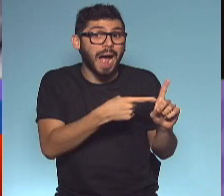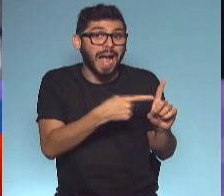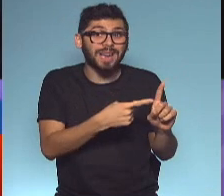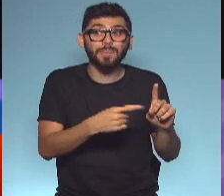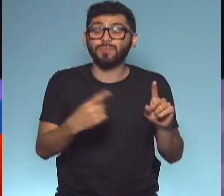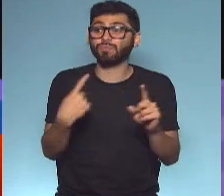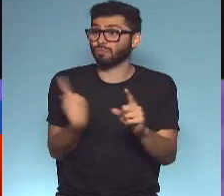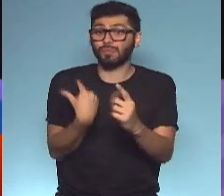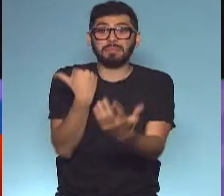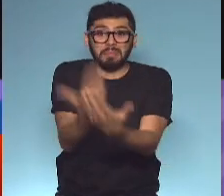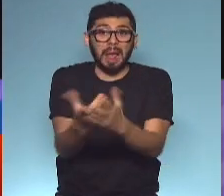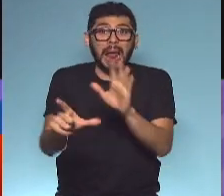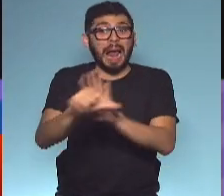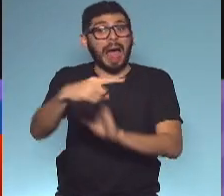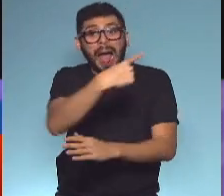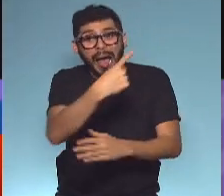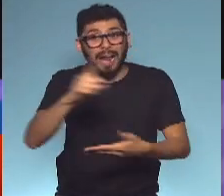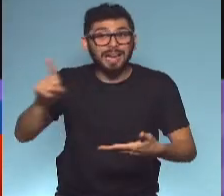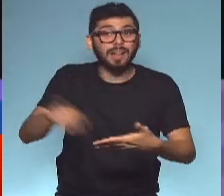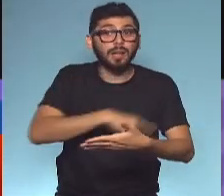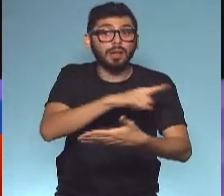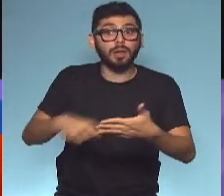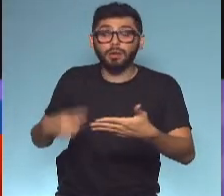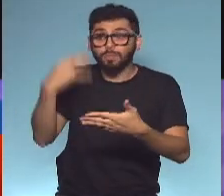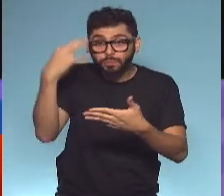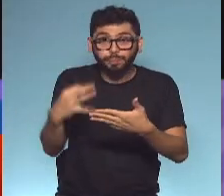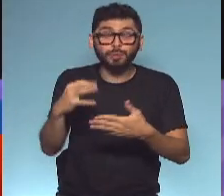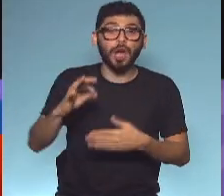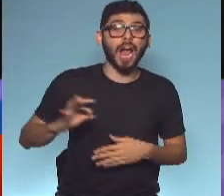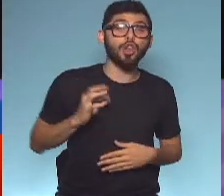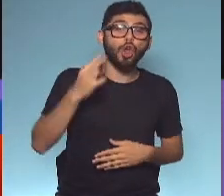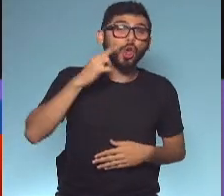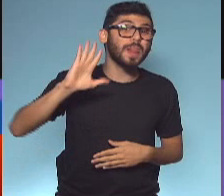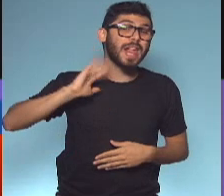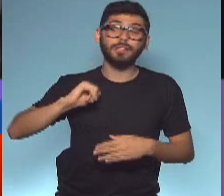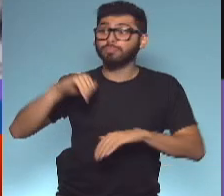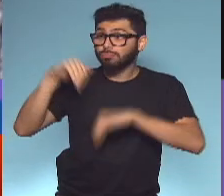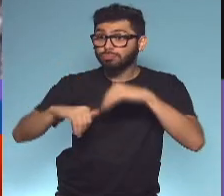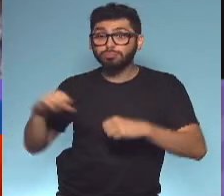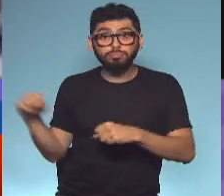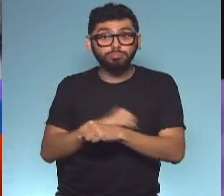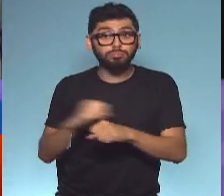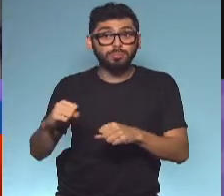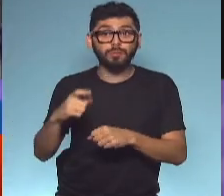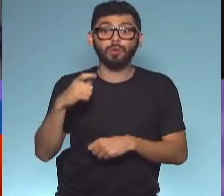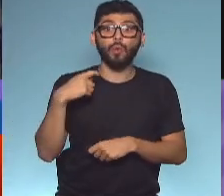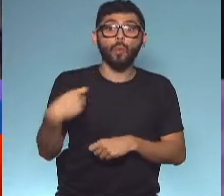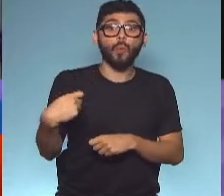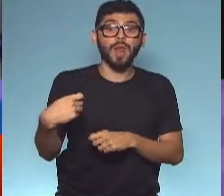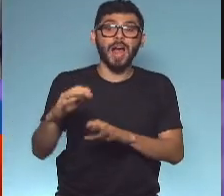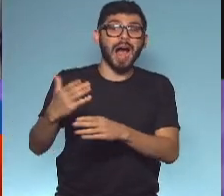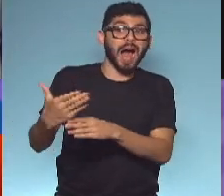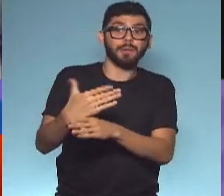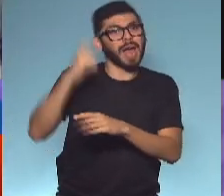ley que había sido aprobada por unanimidad en el año 2016 en un beneficio de jubilación anticipada para